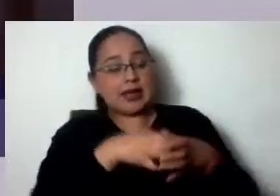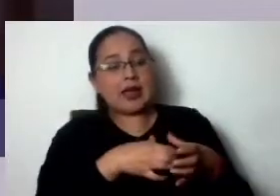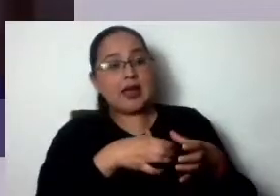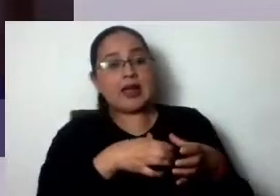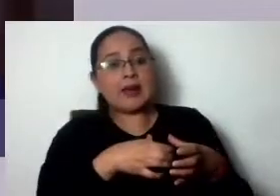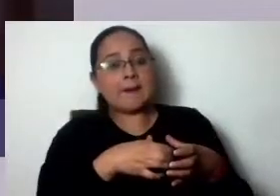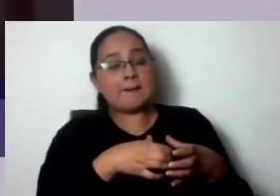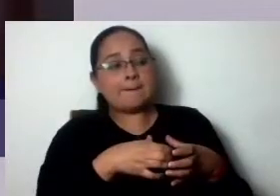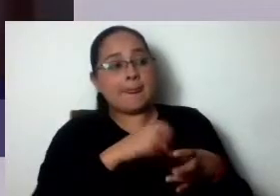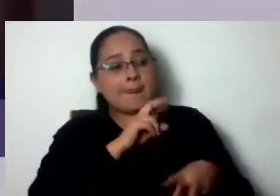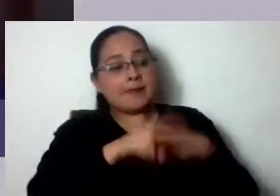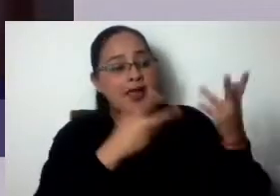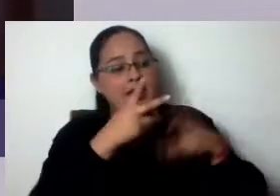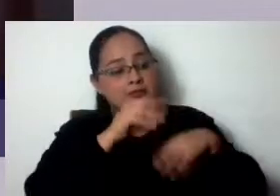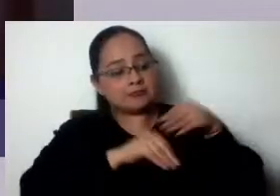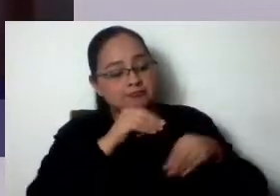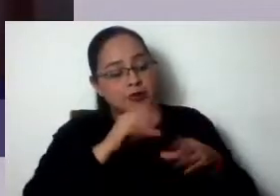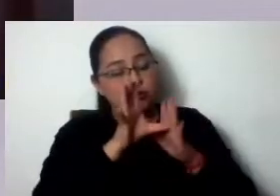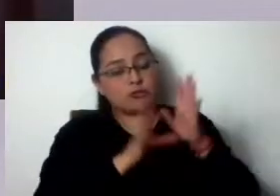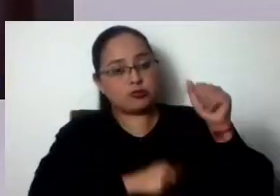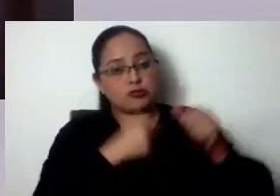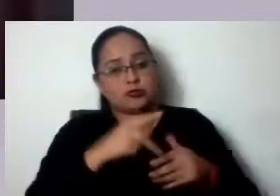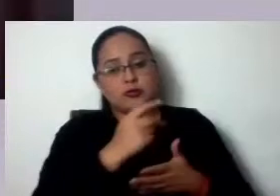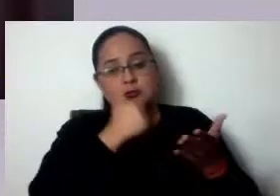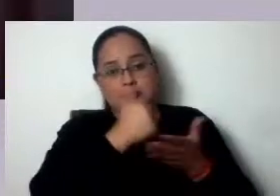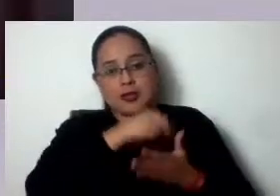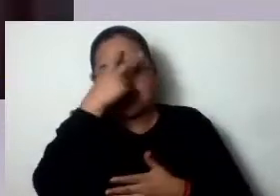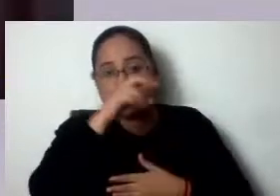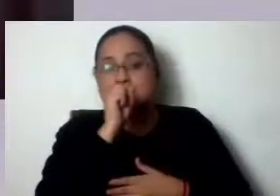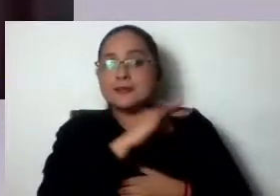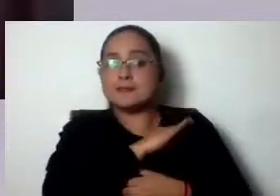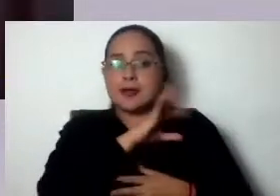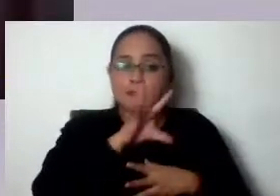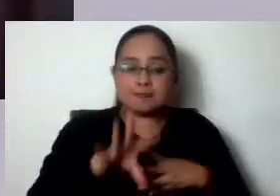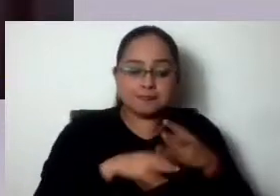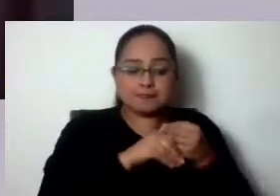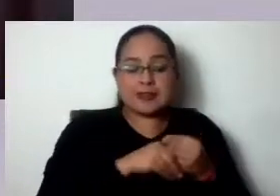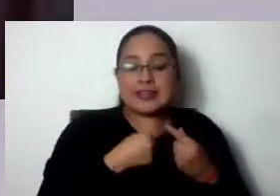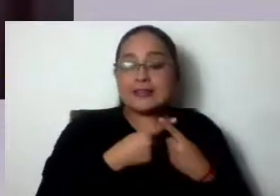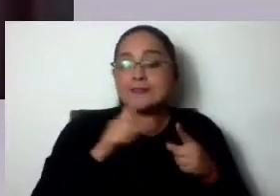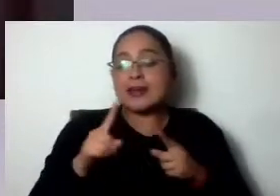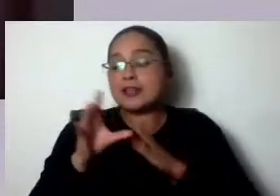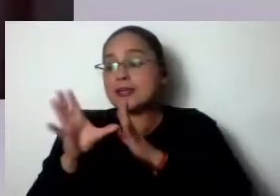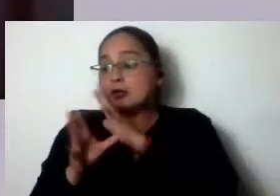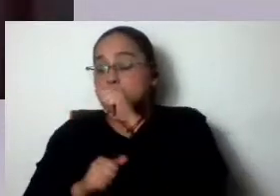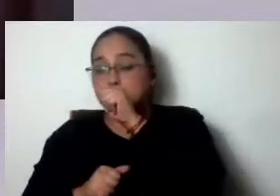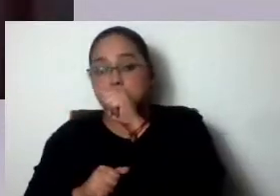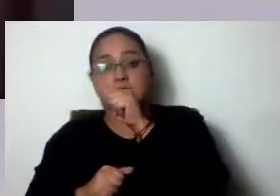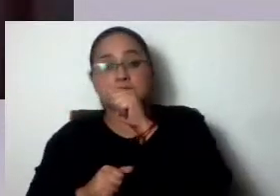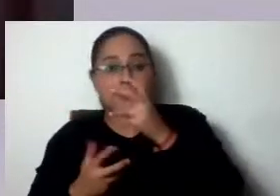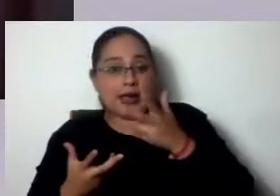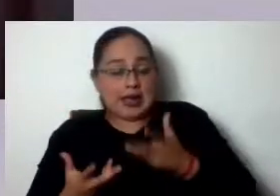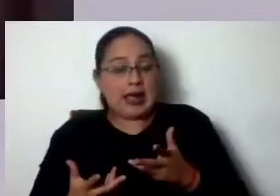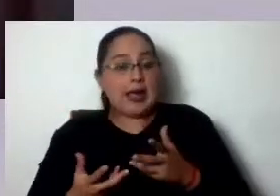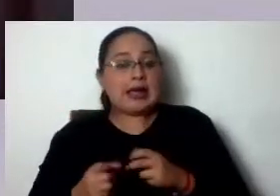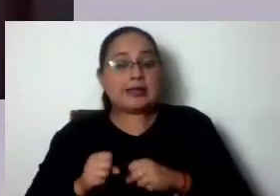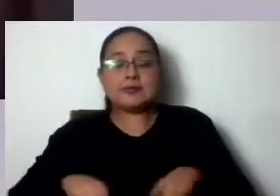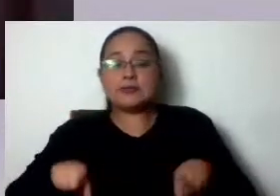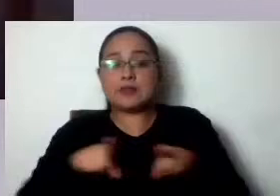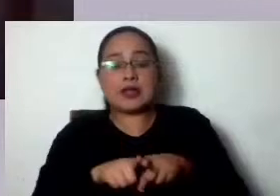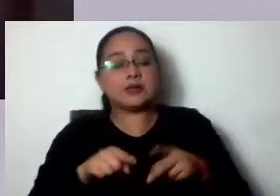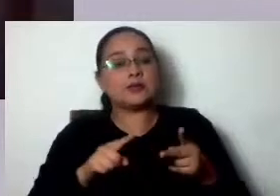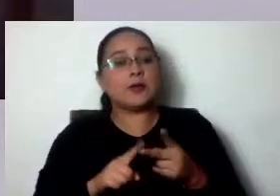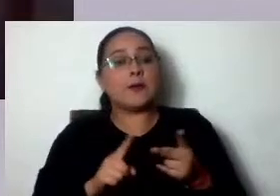asamblea constituyente la ampliación o creación de los derechos humanos distintos a los que reconoce nuestra ley fundamental y los tratados